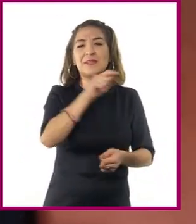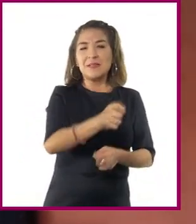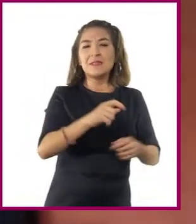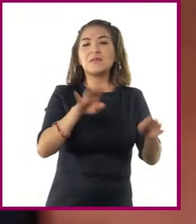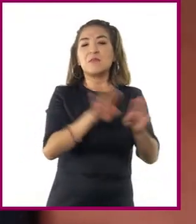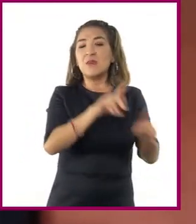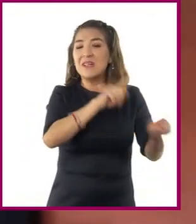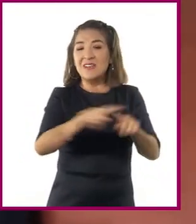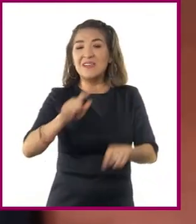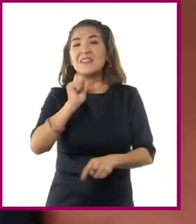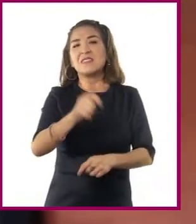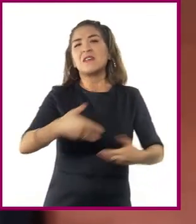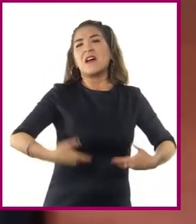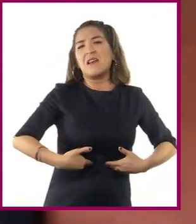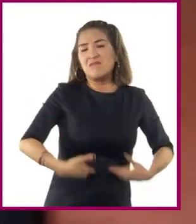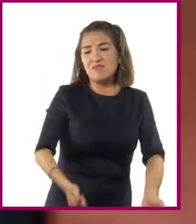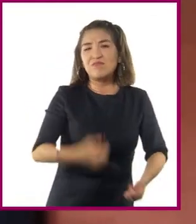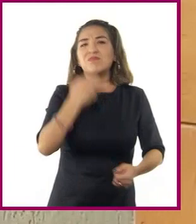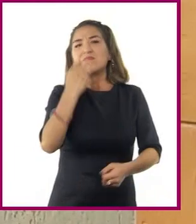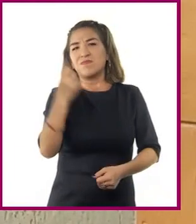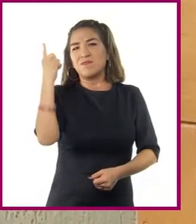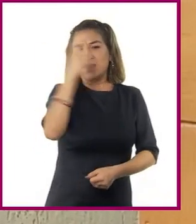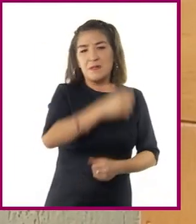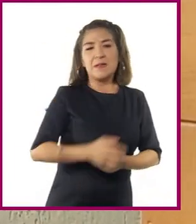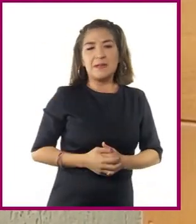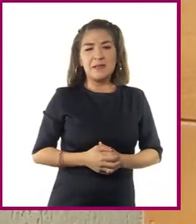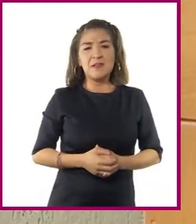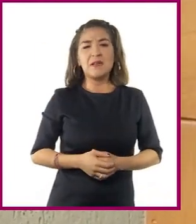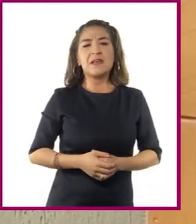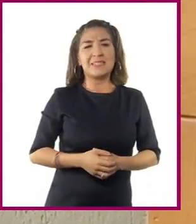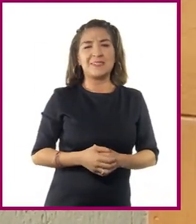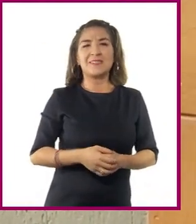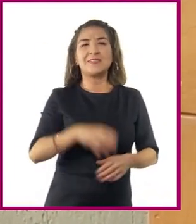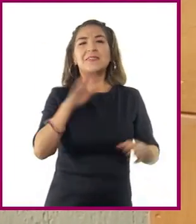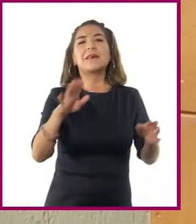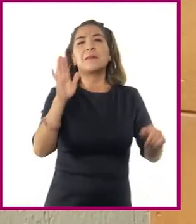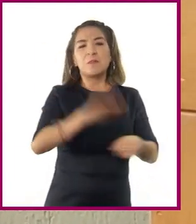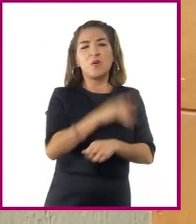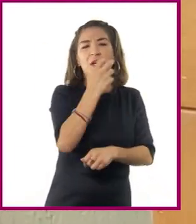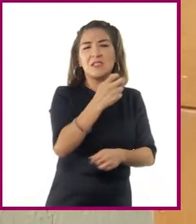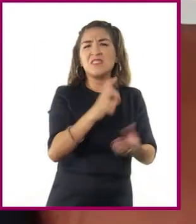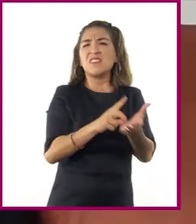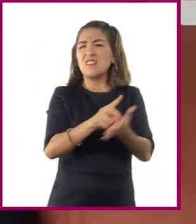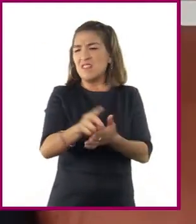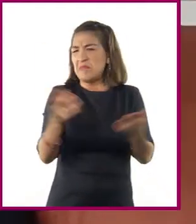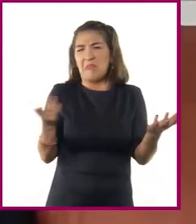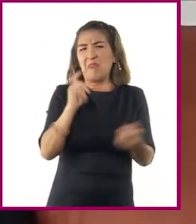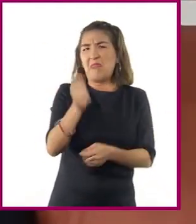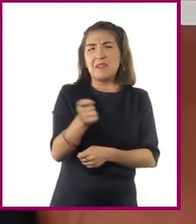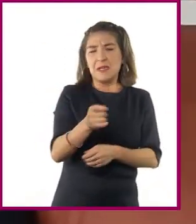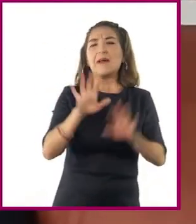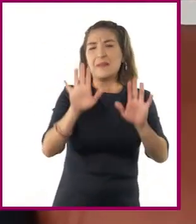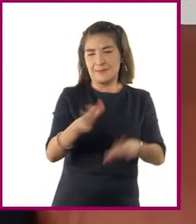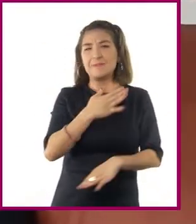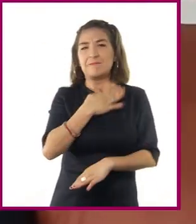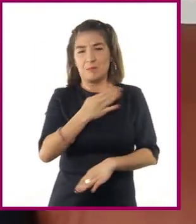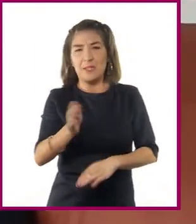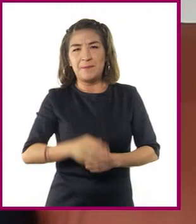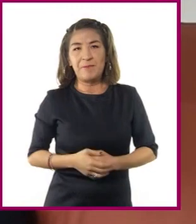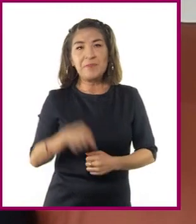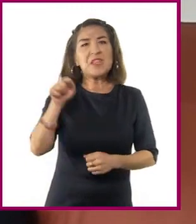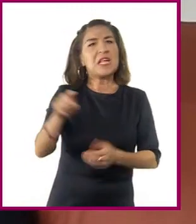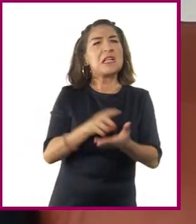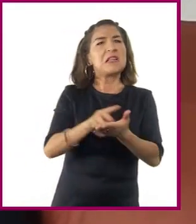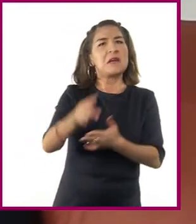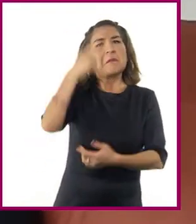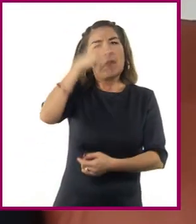si no, se morían de hambre y frío. ¿Y eso qué tiene que ver con nuestro derecho? Bueno, es que el derecho se creó